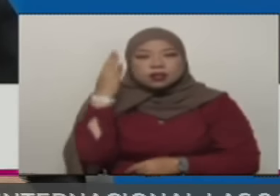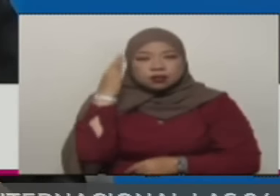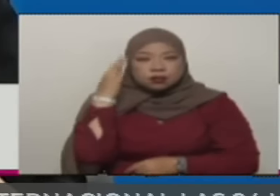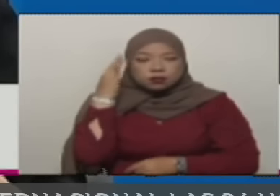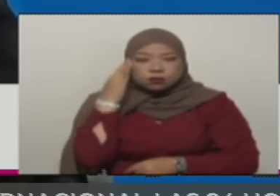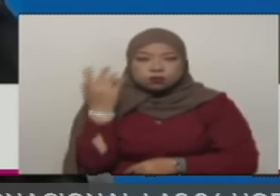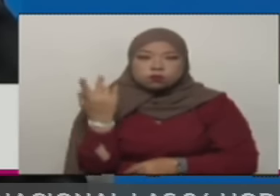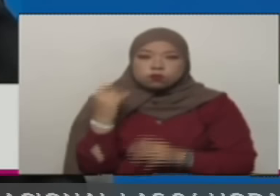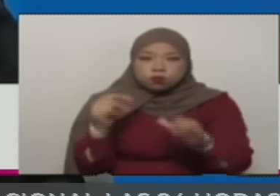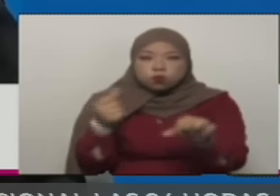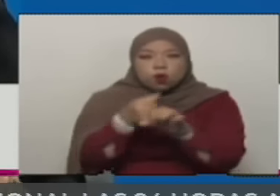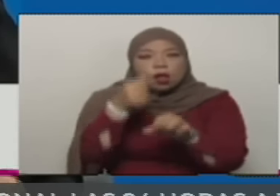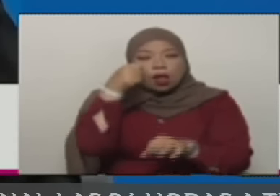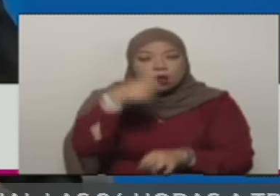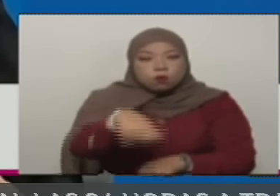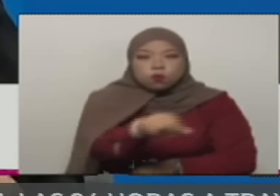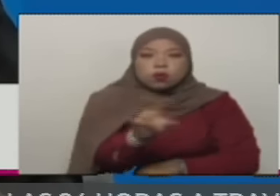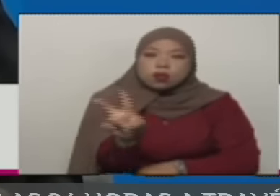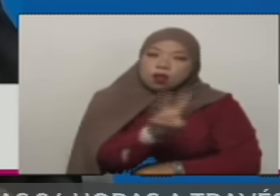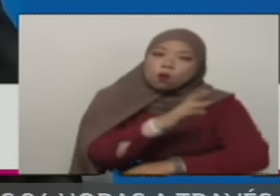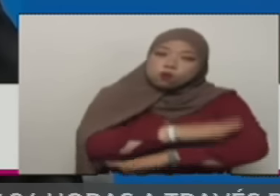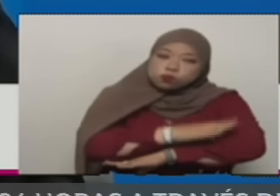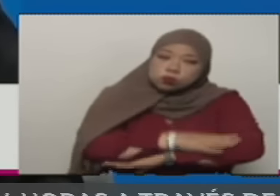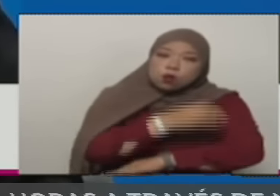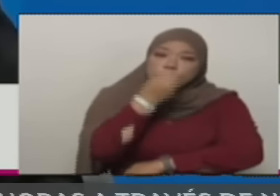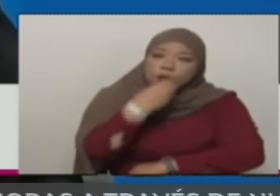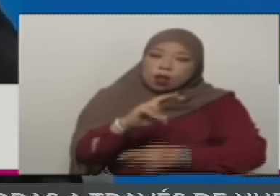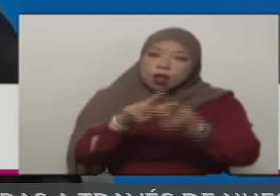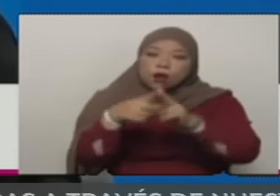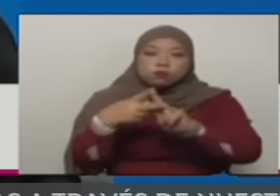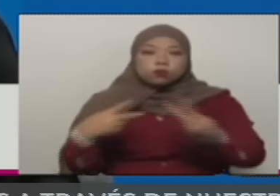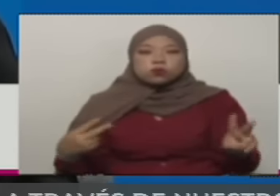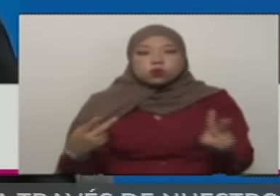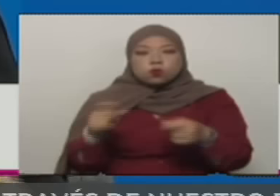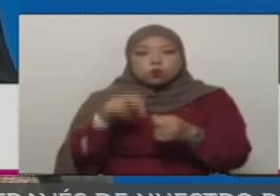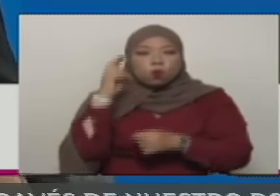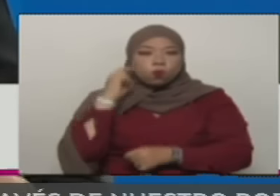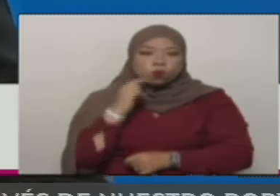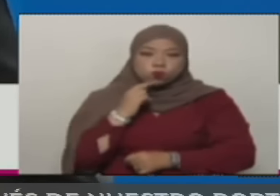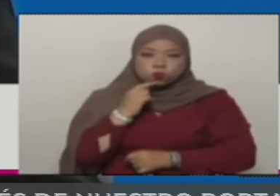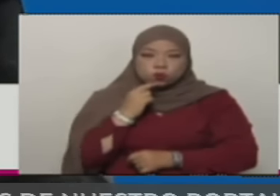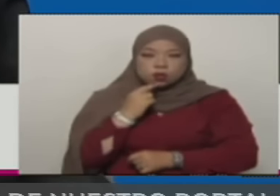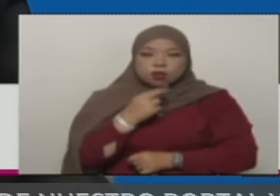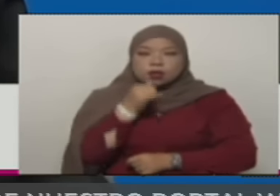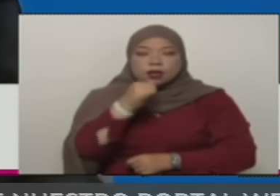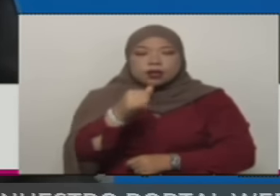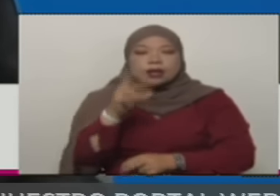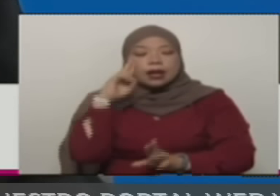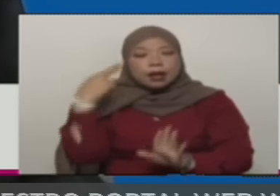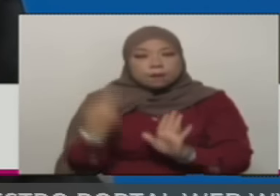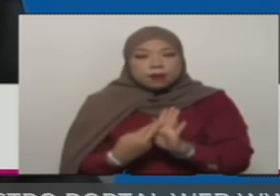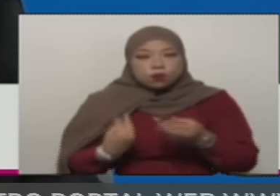vez ha vencido el pueblo venezolano desde la moral, desde la paz y desde el bolivarianismo y el respeto por la vida y la paz.